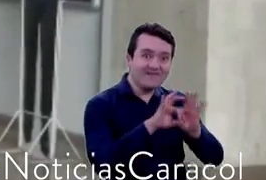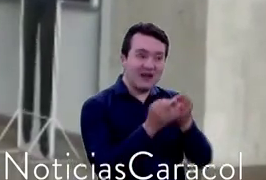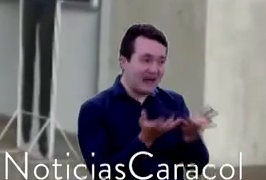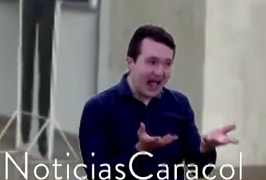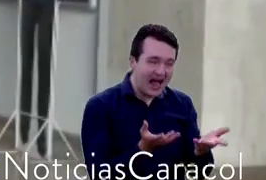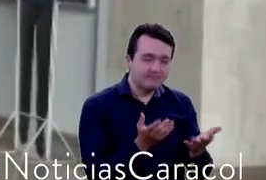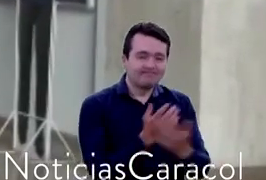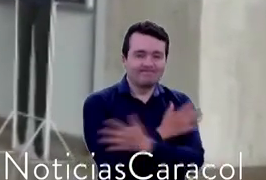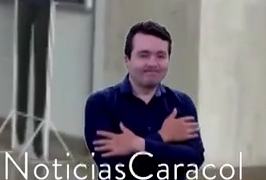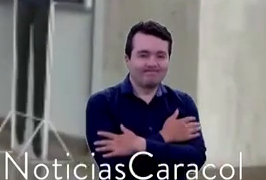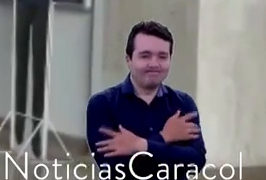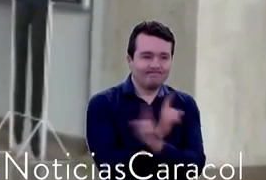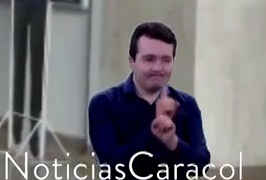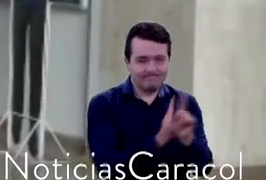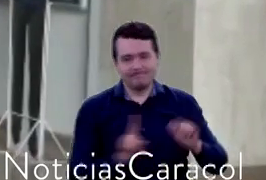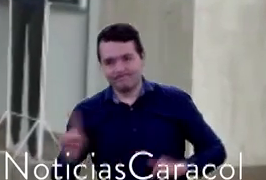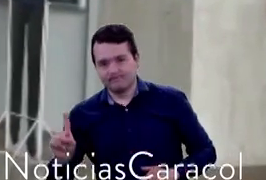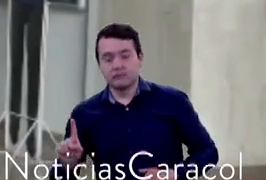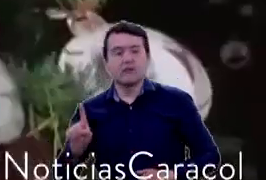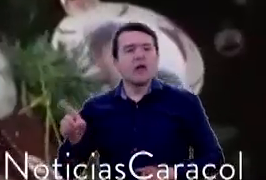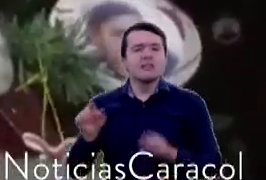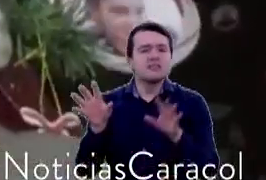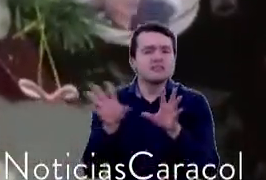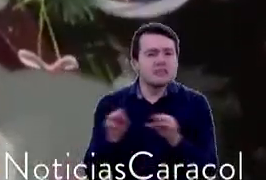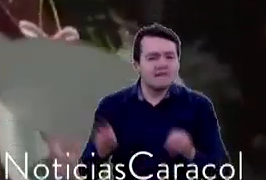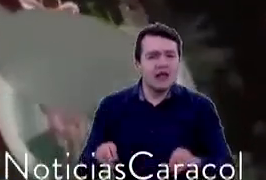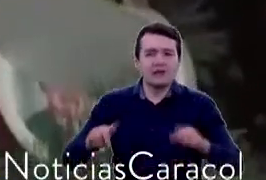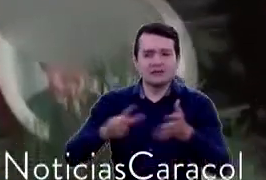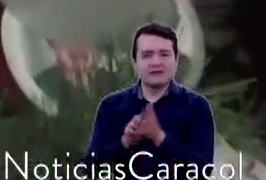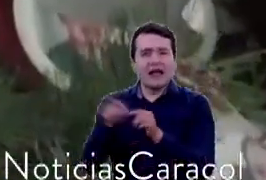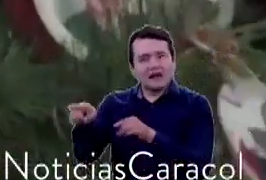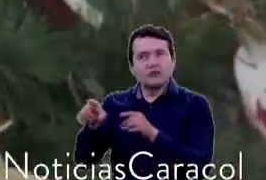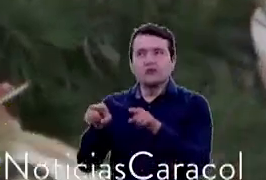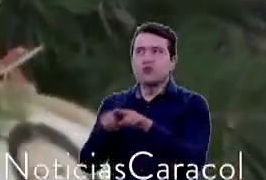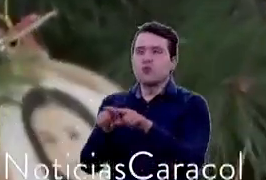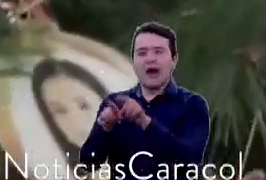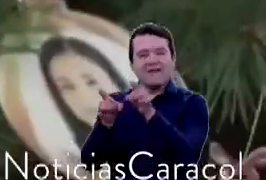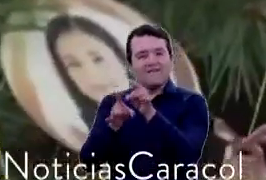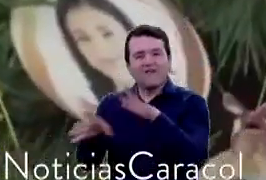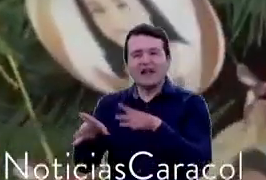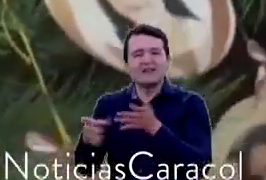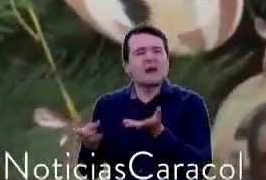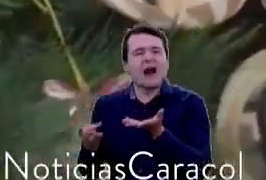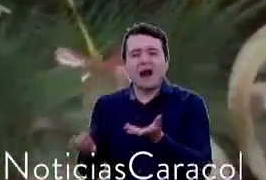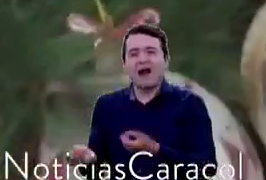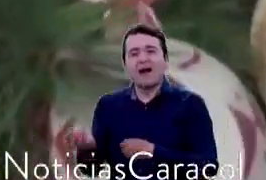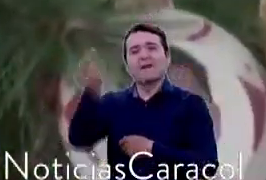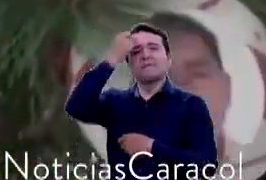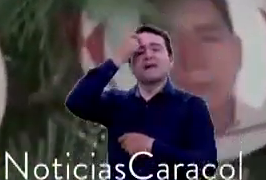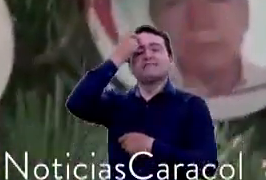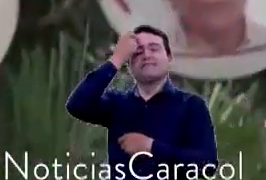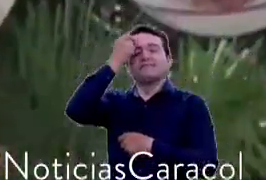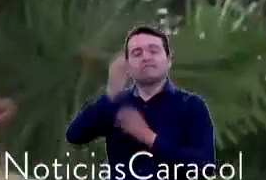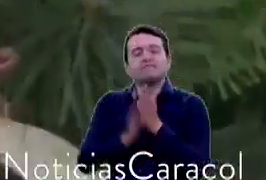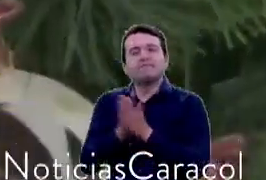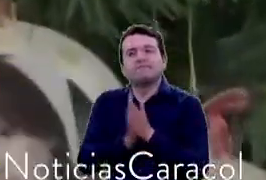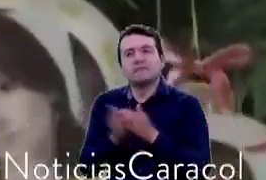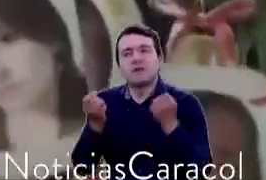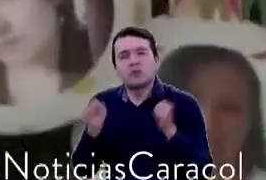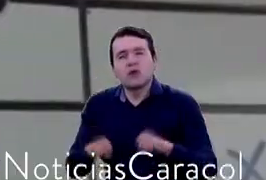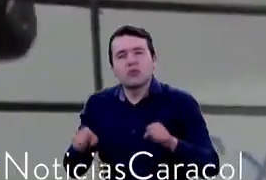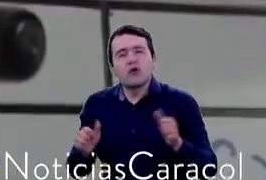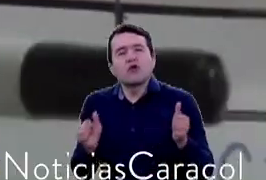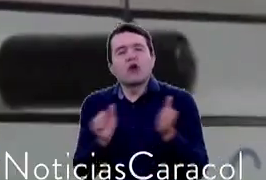Navidad es, a pesar de la pandemia, una fecha que recobra su color en la ilusión de poder compartir, aunque sea en la distancia,